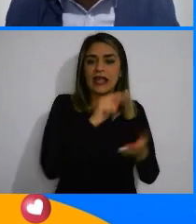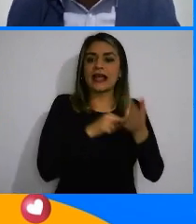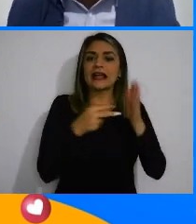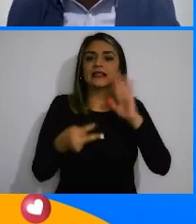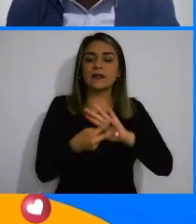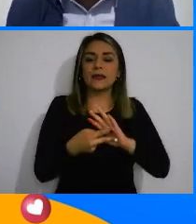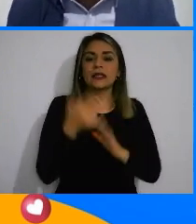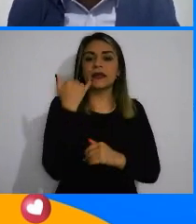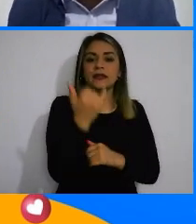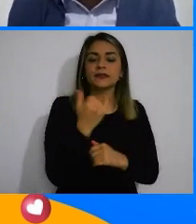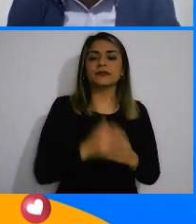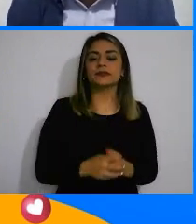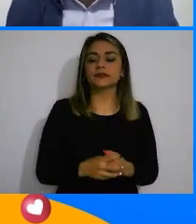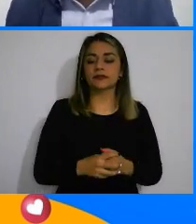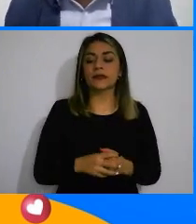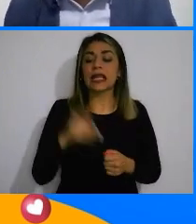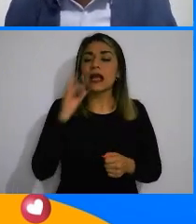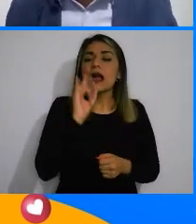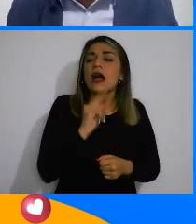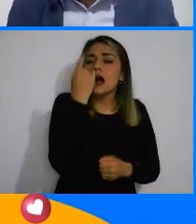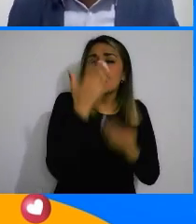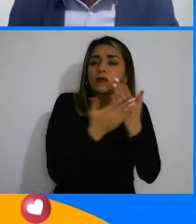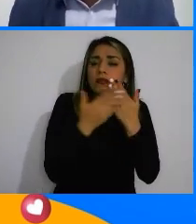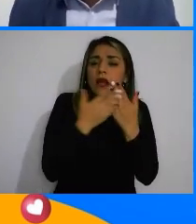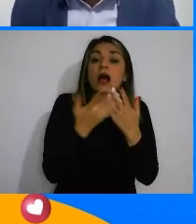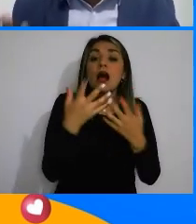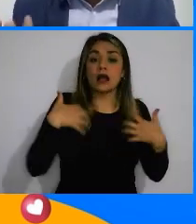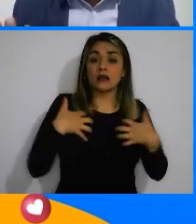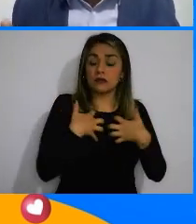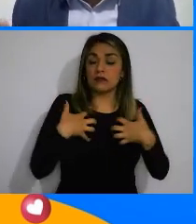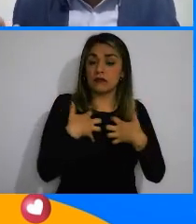son las bacterias, ¿sí? Hasta el reino animal, que es el que